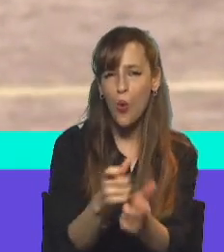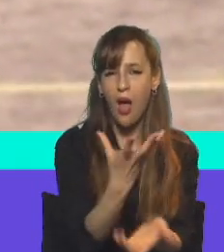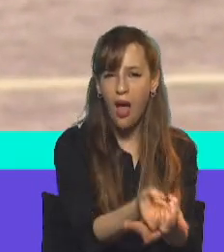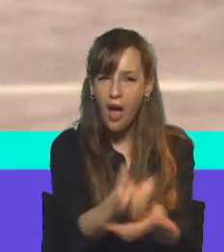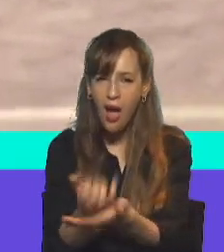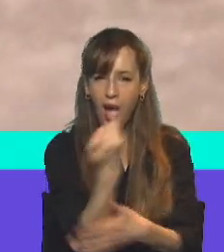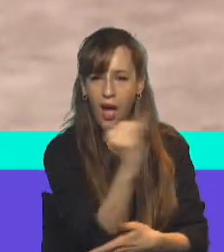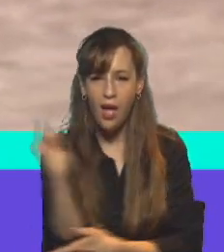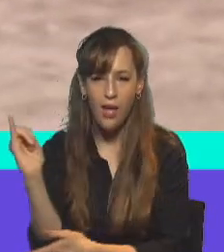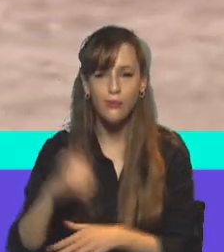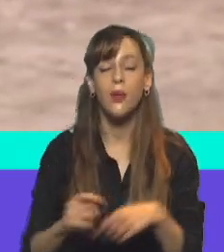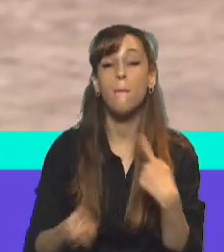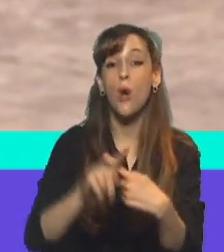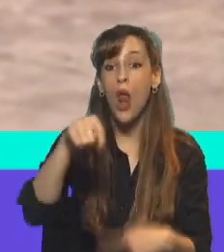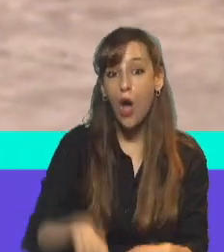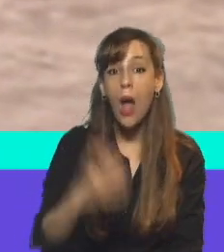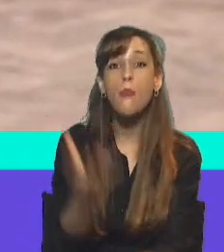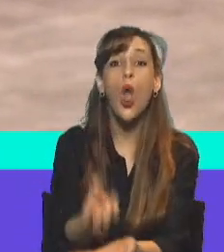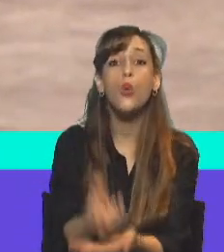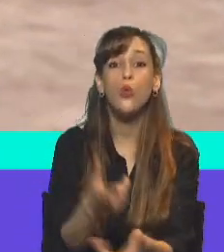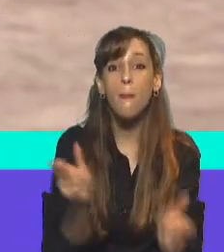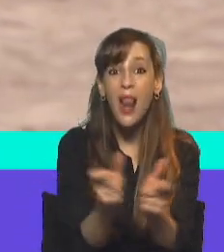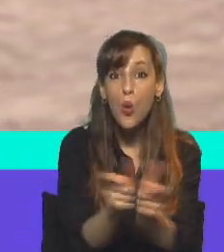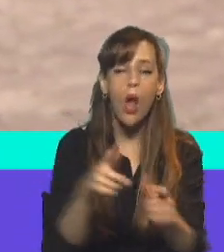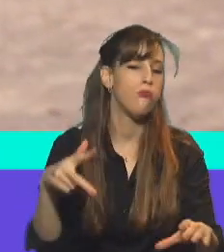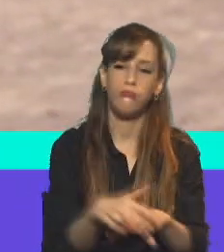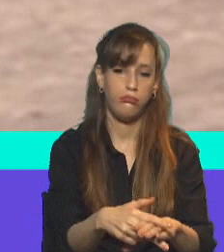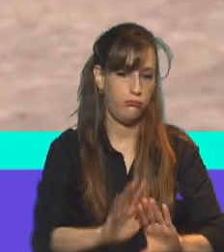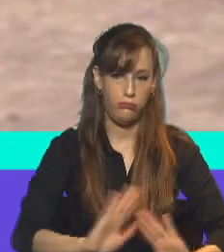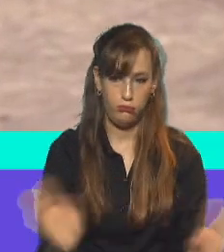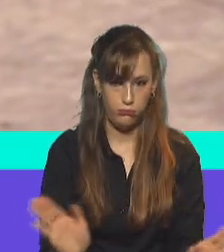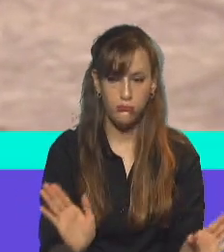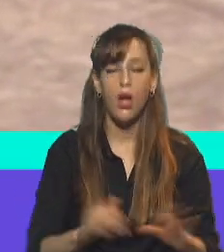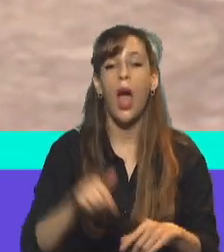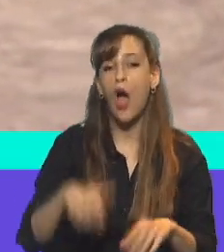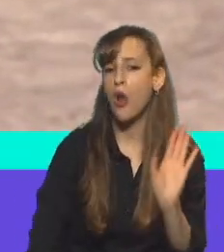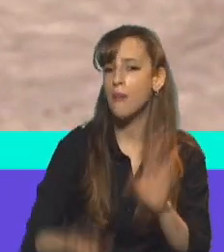ha sido interrumpida por ahora. La seguridad de nuestro elenco y de nuestro equipo es nuestra mayor